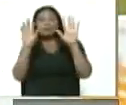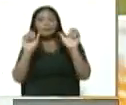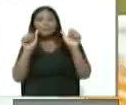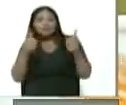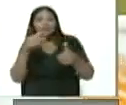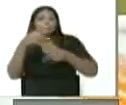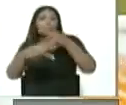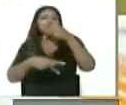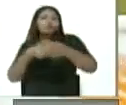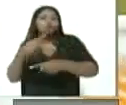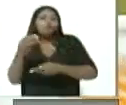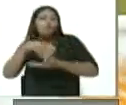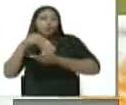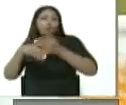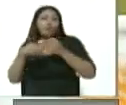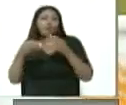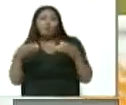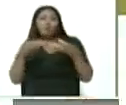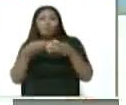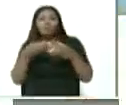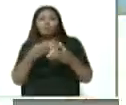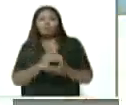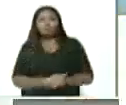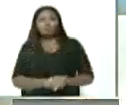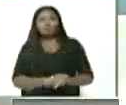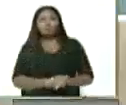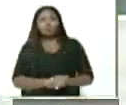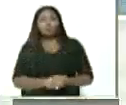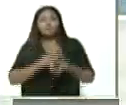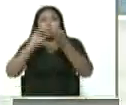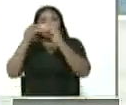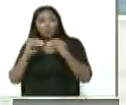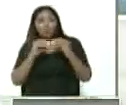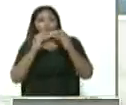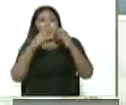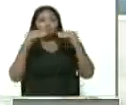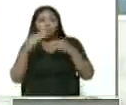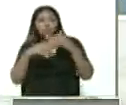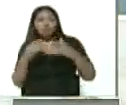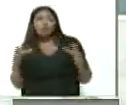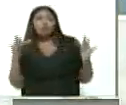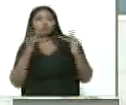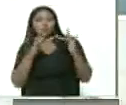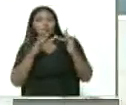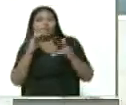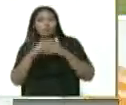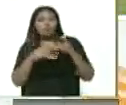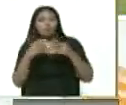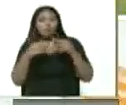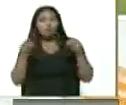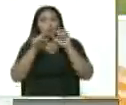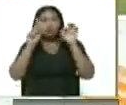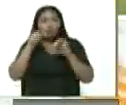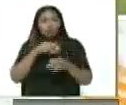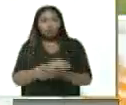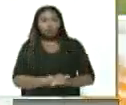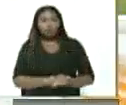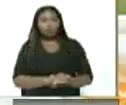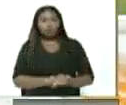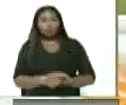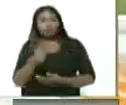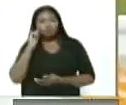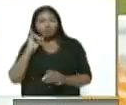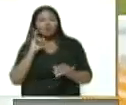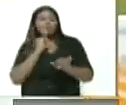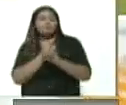el proceso de instalación de las mesas para probar todo lo de la conectividad lo de la conexión con internet